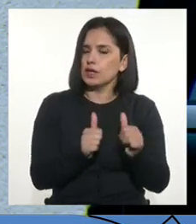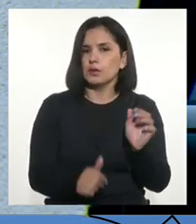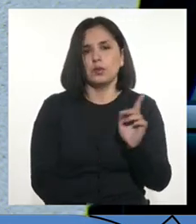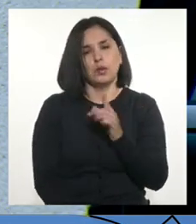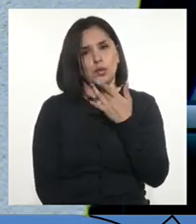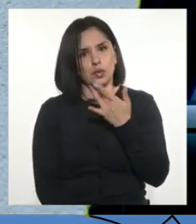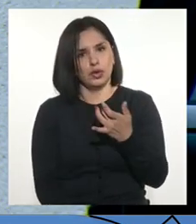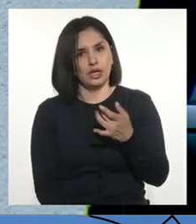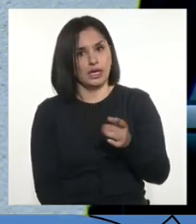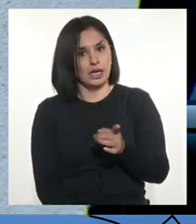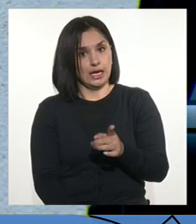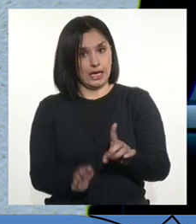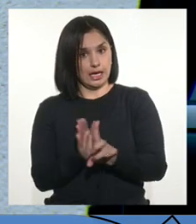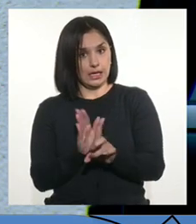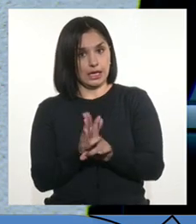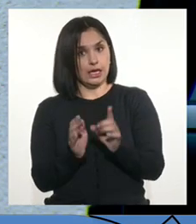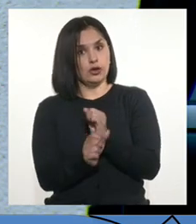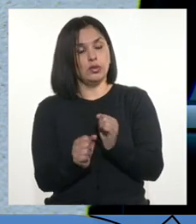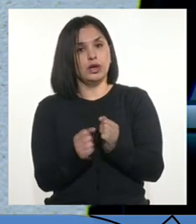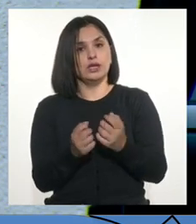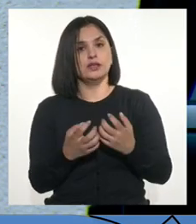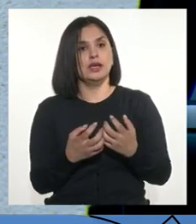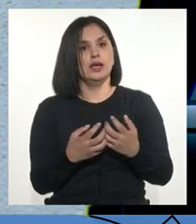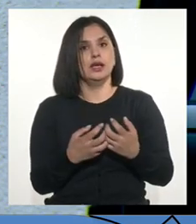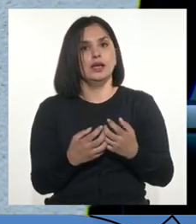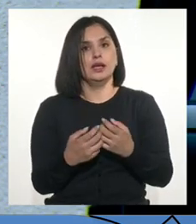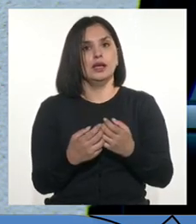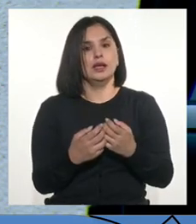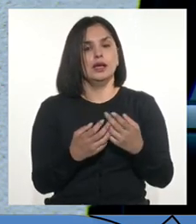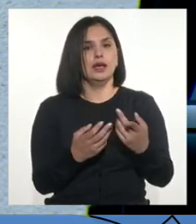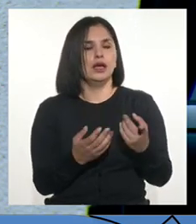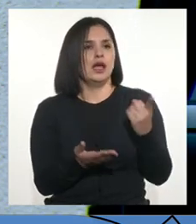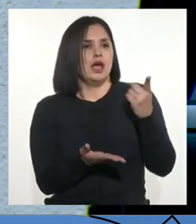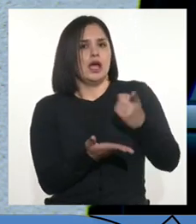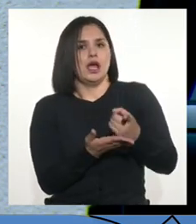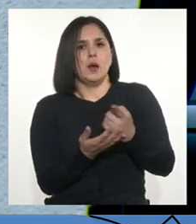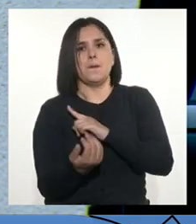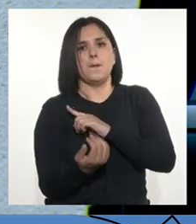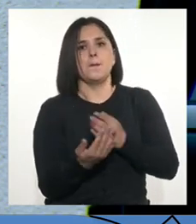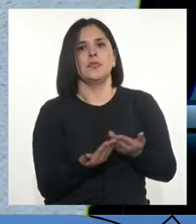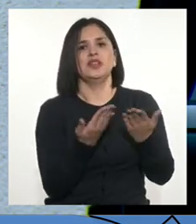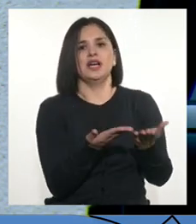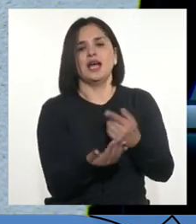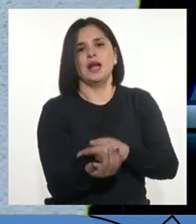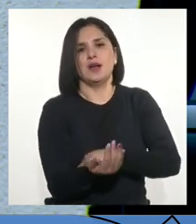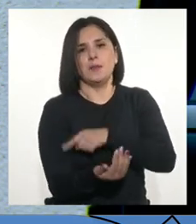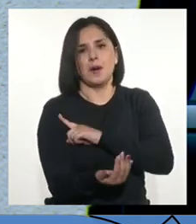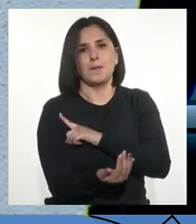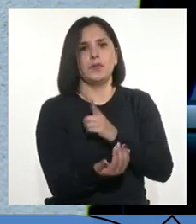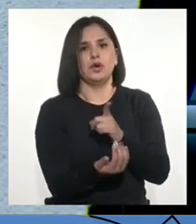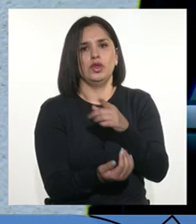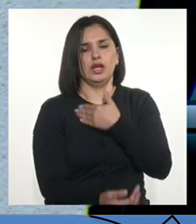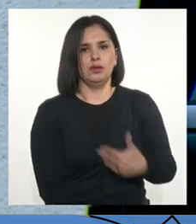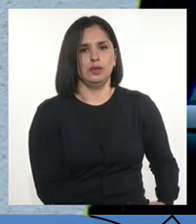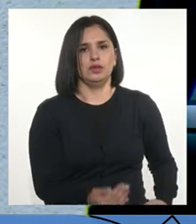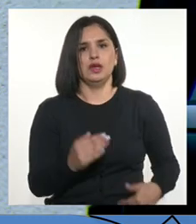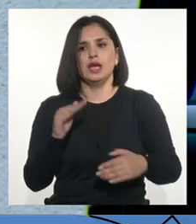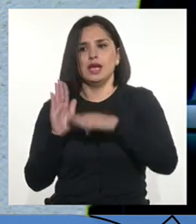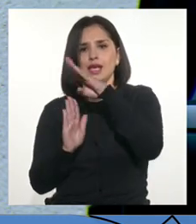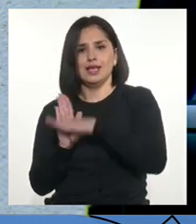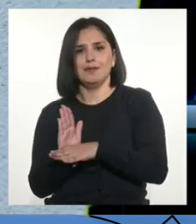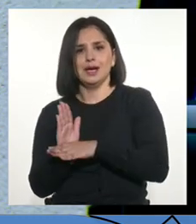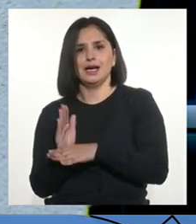manera esta ley puede ser reforzar hiper presidencialismo que tenemos y el debilitar el peso del